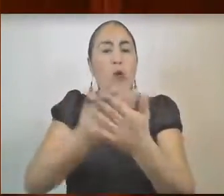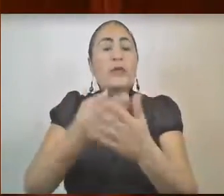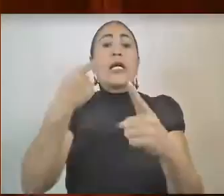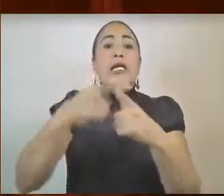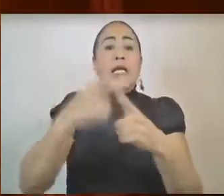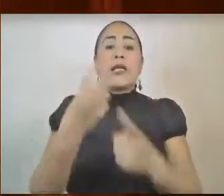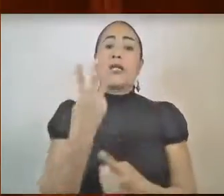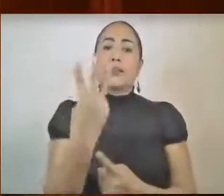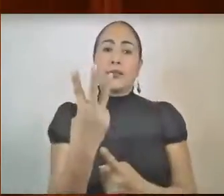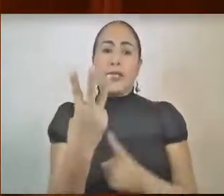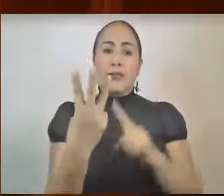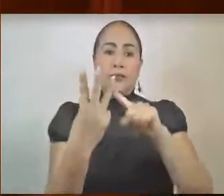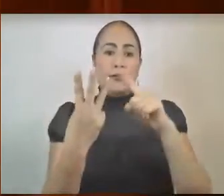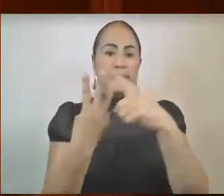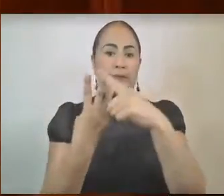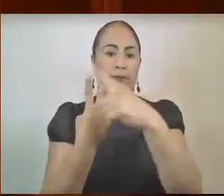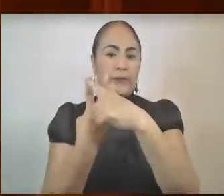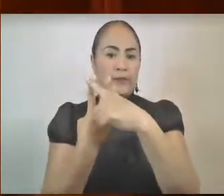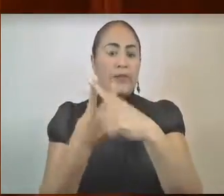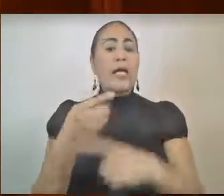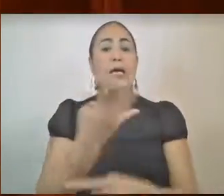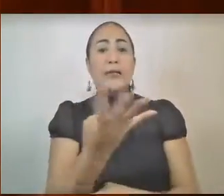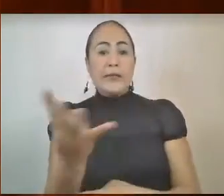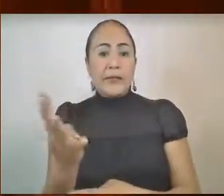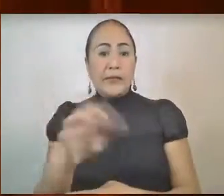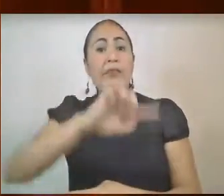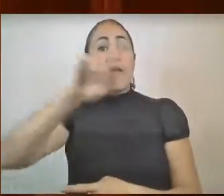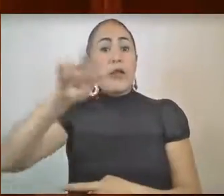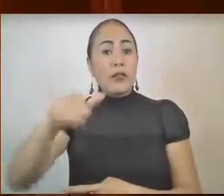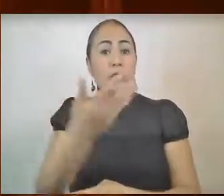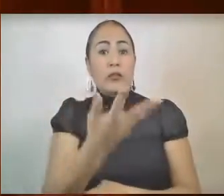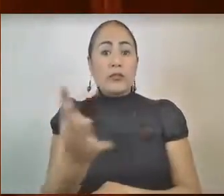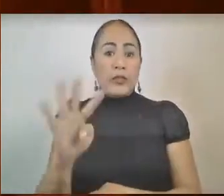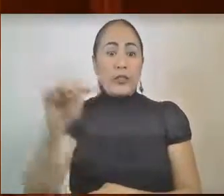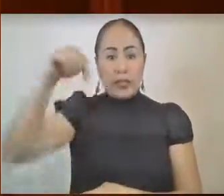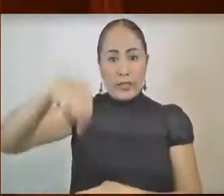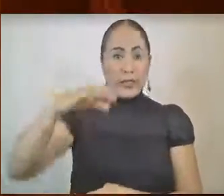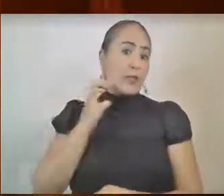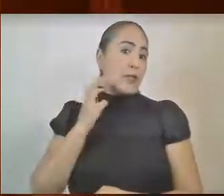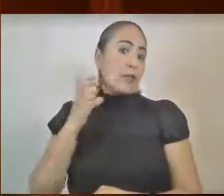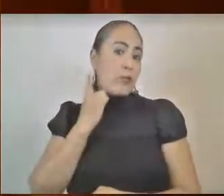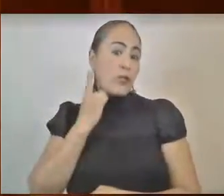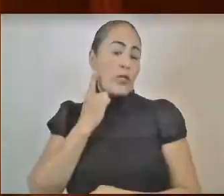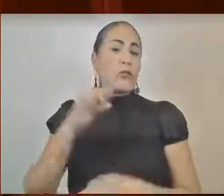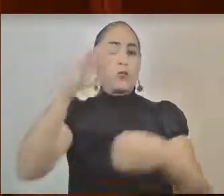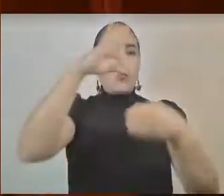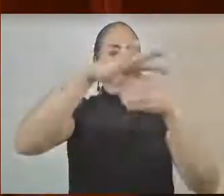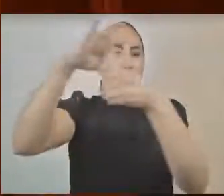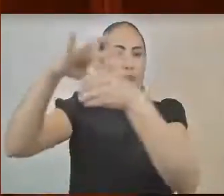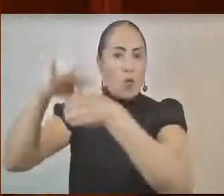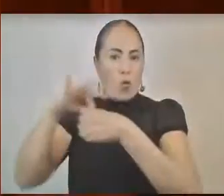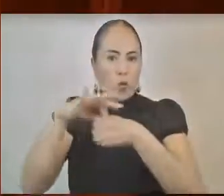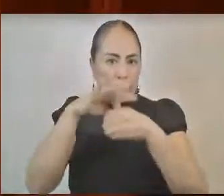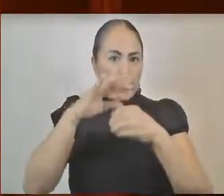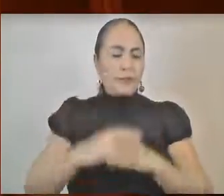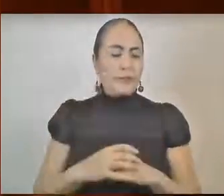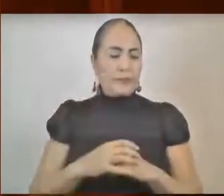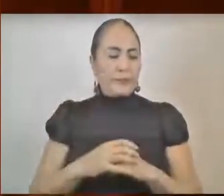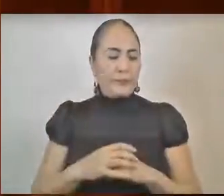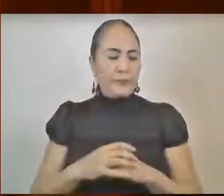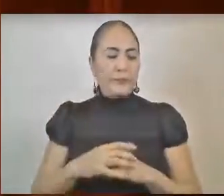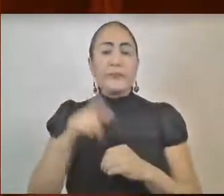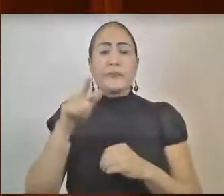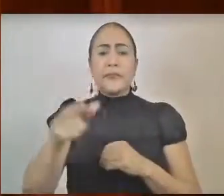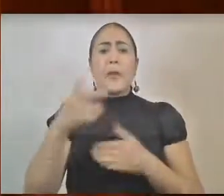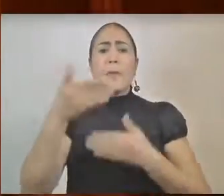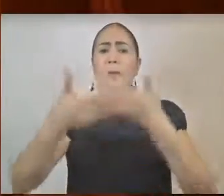cargo, sometiéndolo a la consideración de la legislatura. Con apego al proceso indicado,